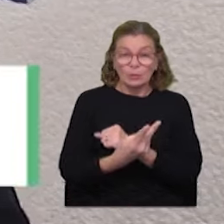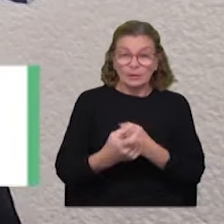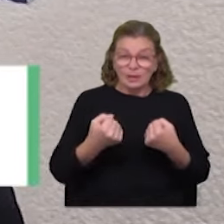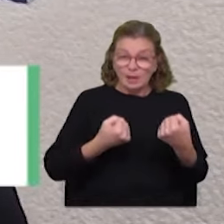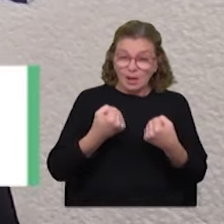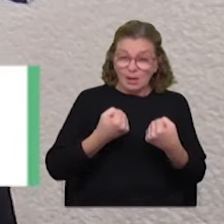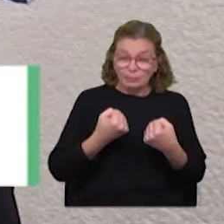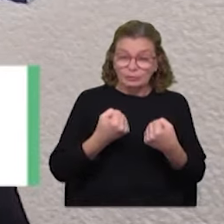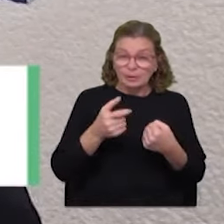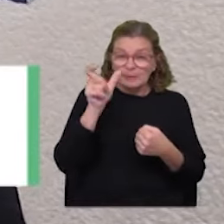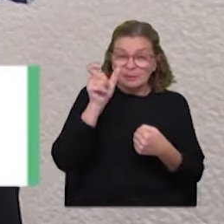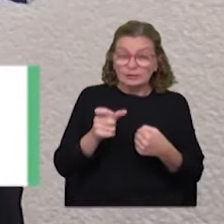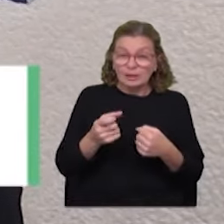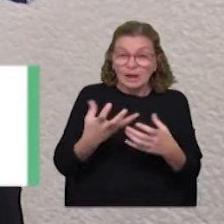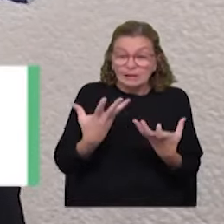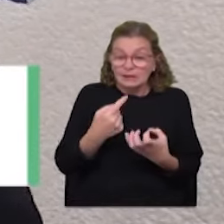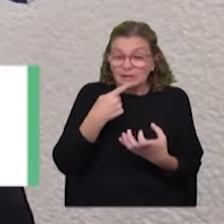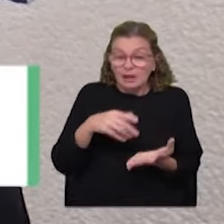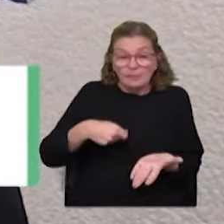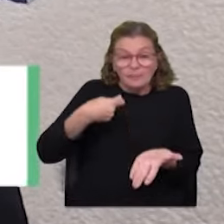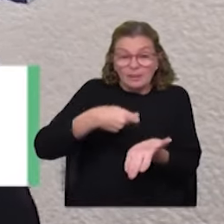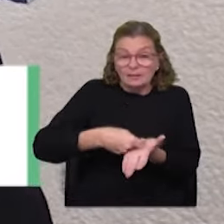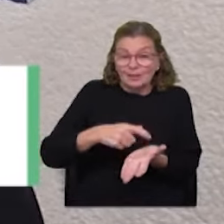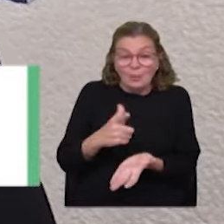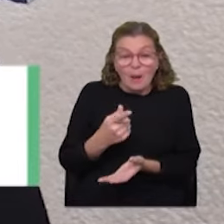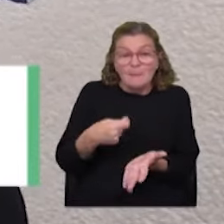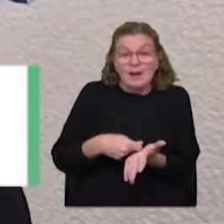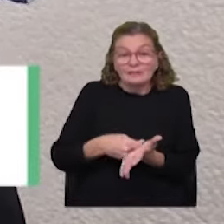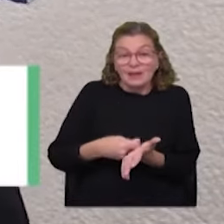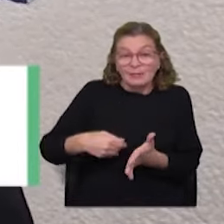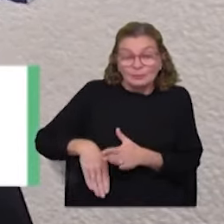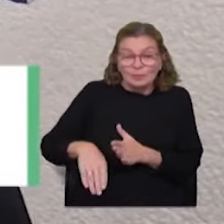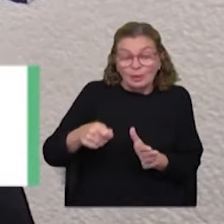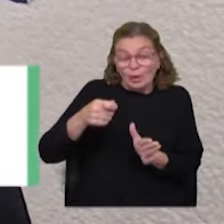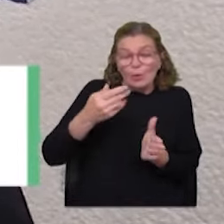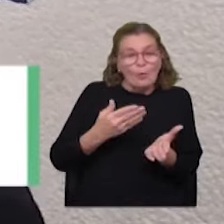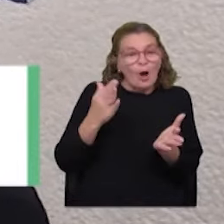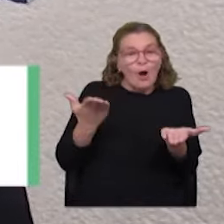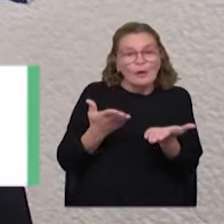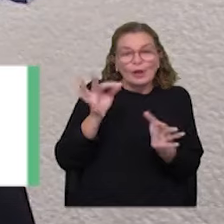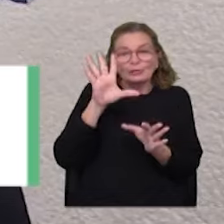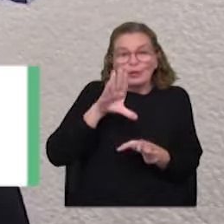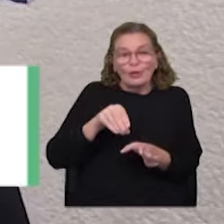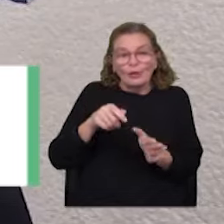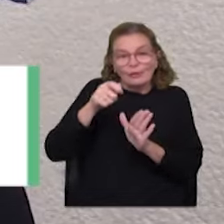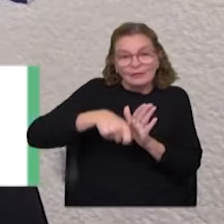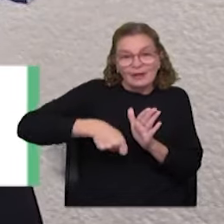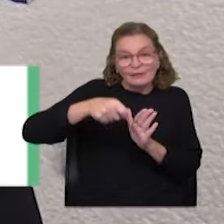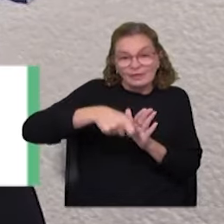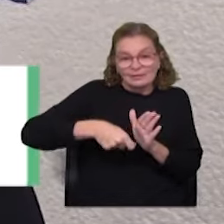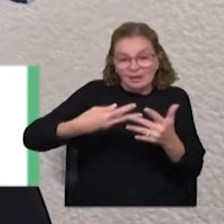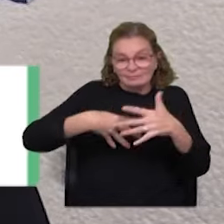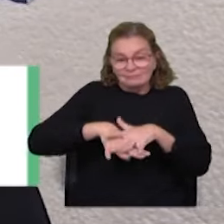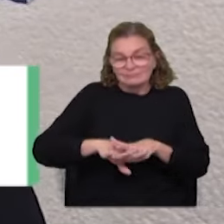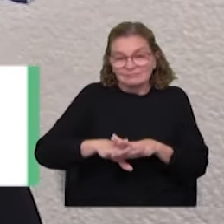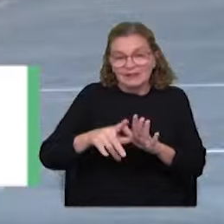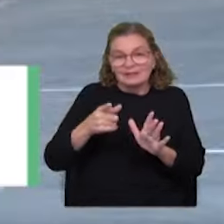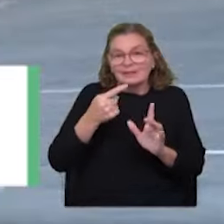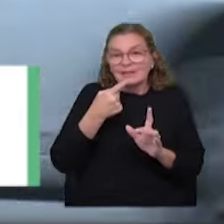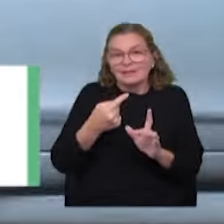veces las personas le quieren dejar una propina pero no tienen efectivo porque estamos en un momento en donde Bueno este la inclusión financiera hizo